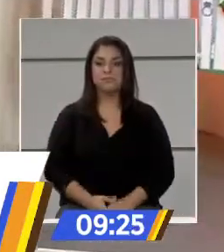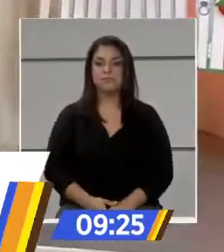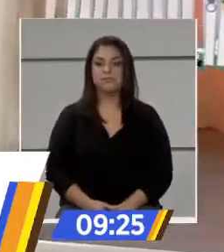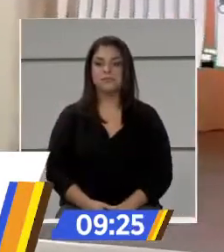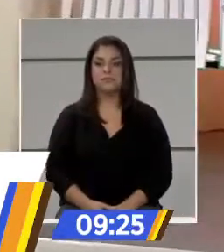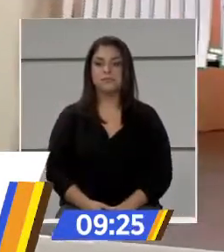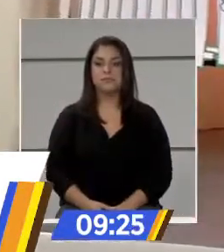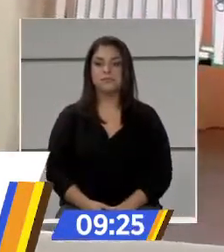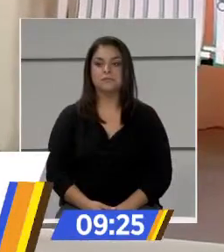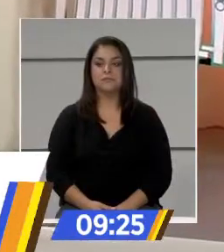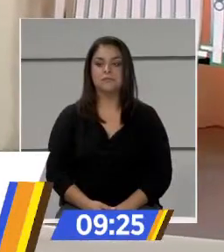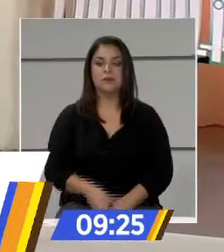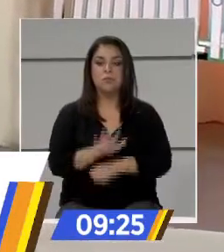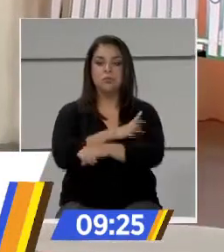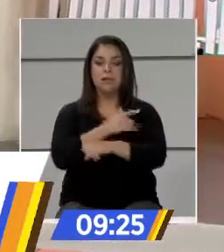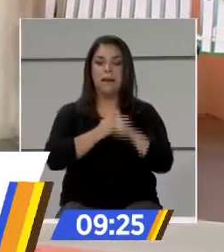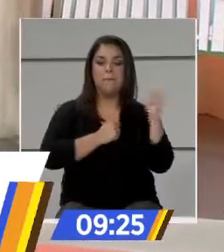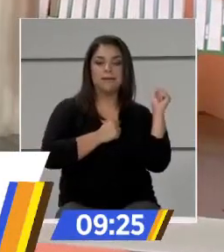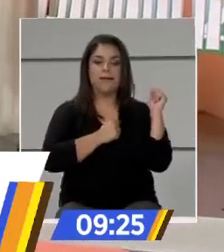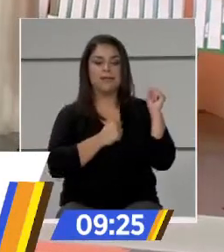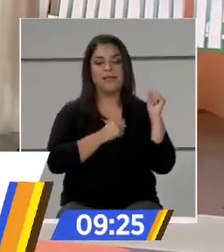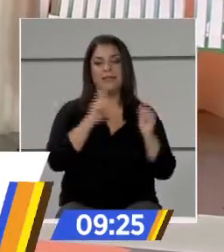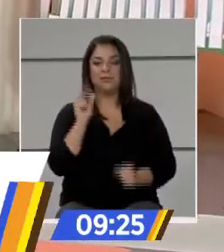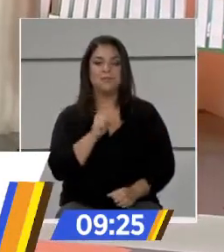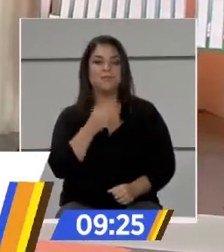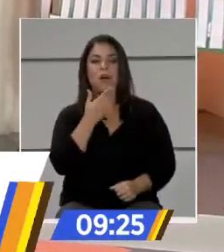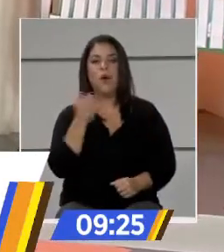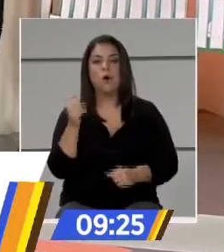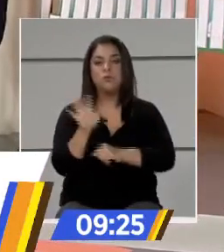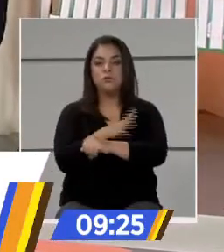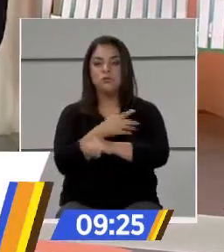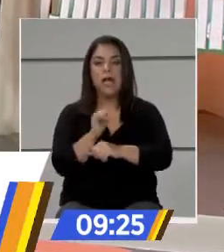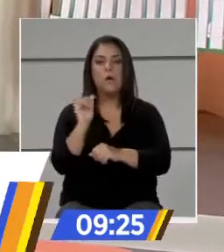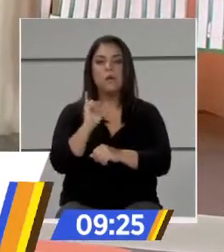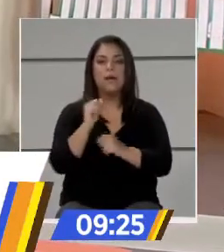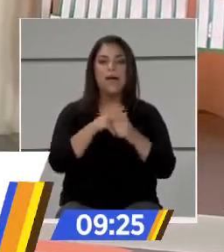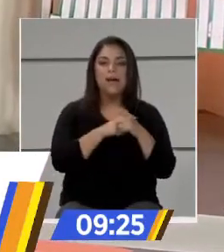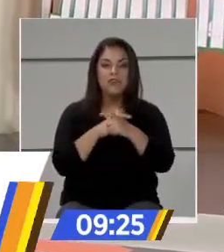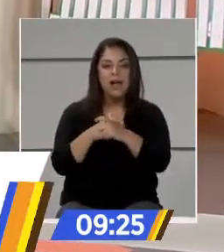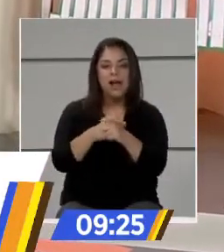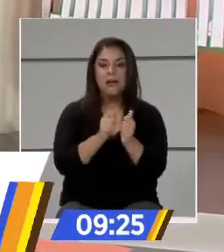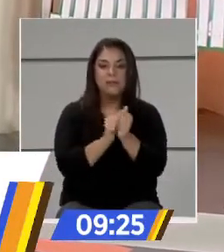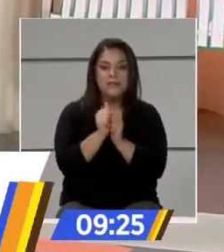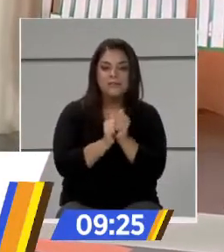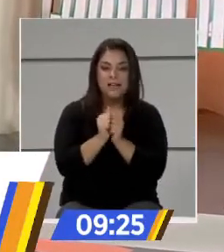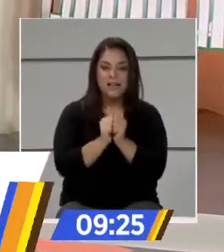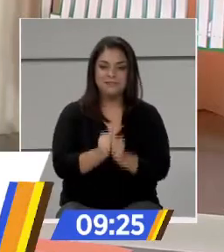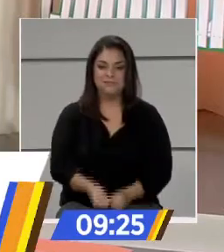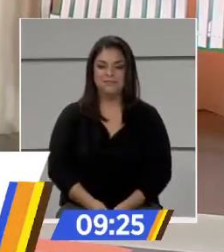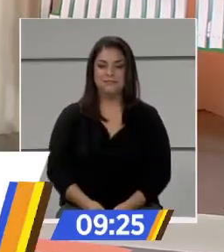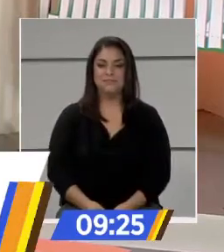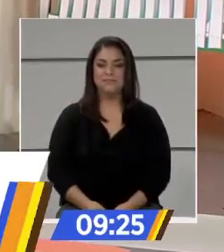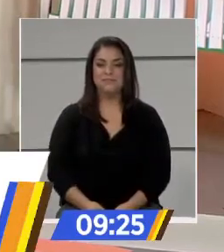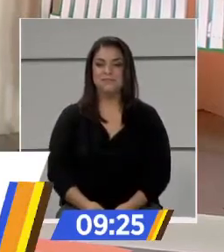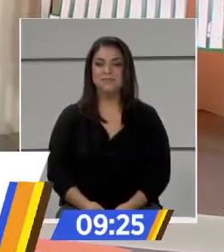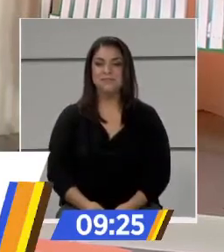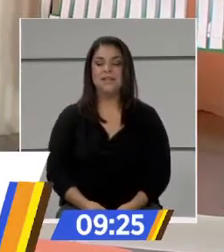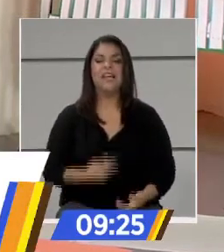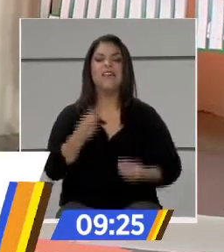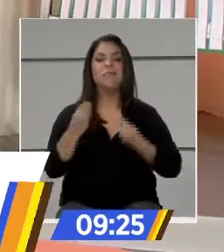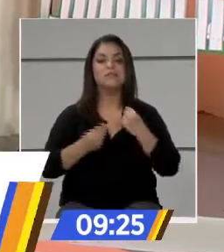de... Bachata, no. De competencia, de, sí, carrera. De... Eso. Vamos a hacer algo, Ale. Lo que vamos a hacer